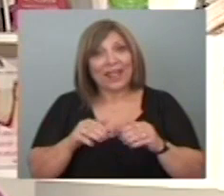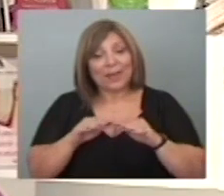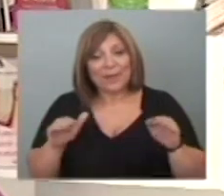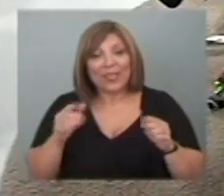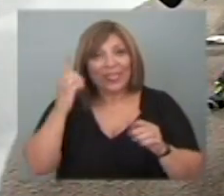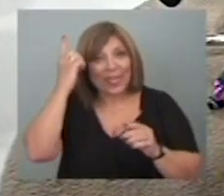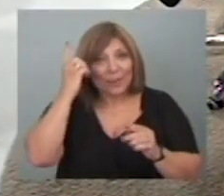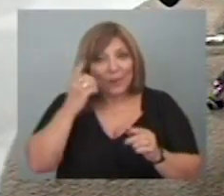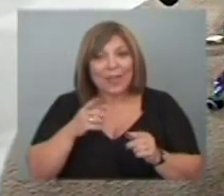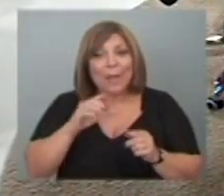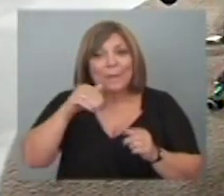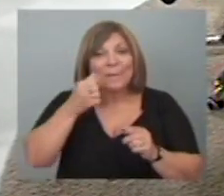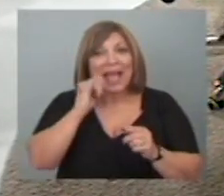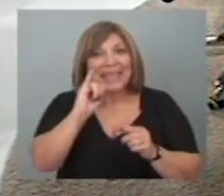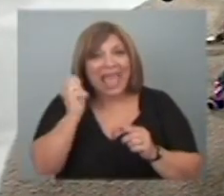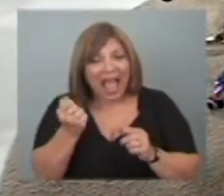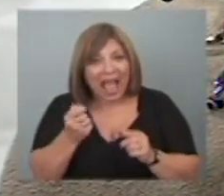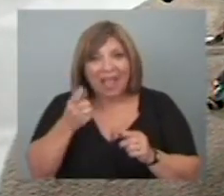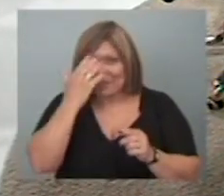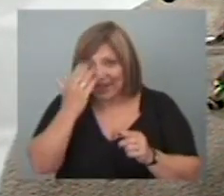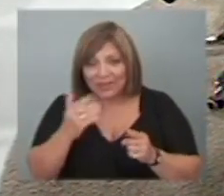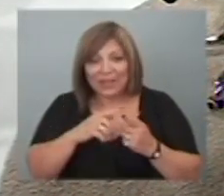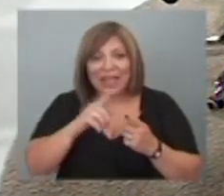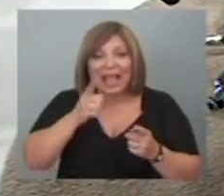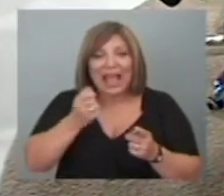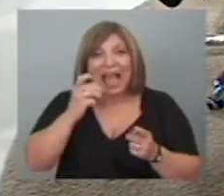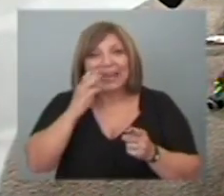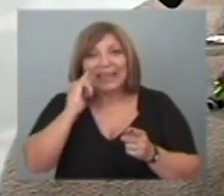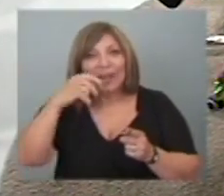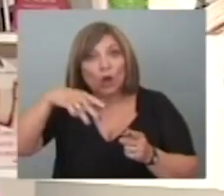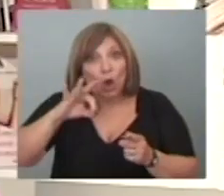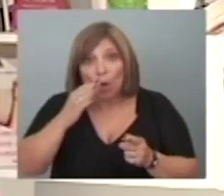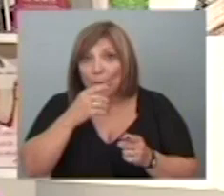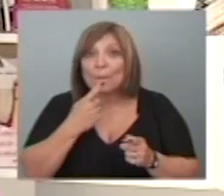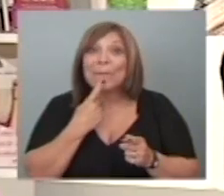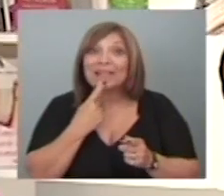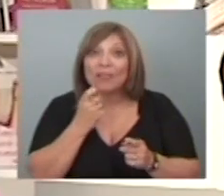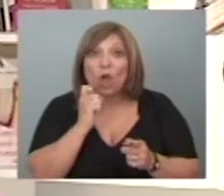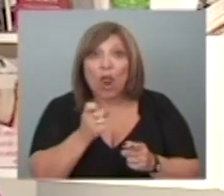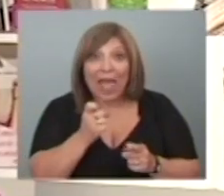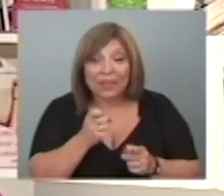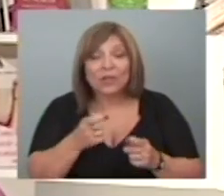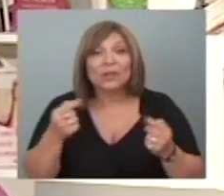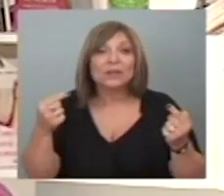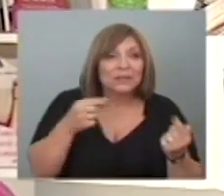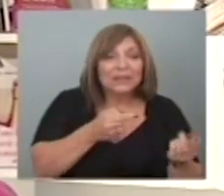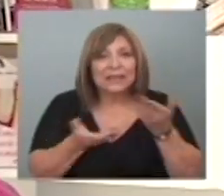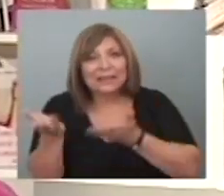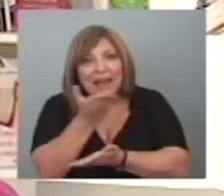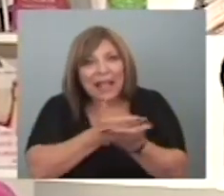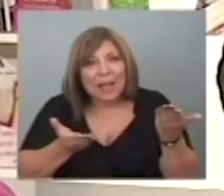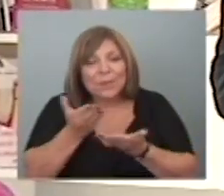a los diputados José Carlos Maía del Frente Amplio y a Juan Manuel Garino del Partido Colorado, que van a intercambiar opiniones sobre el proyecto de ley